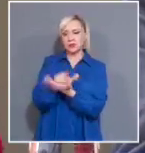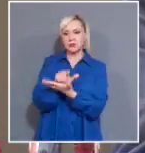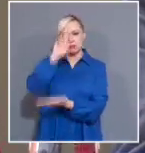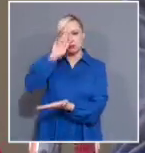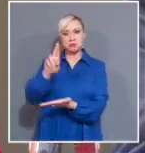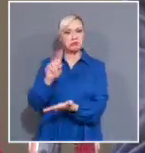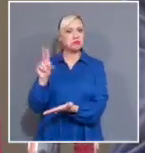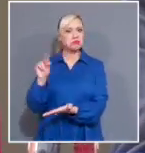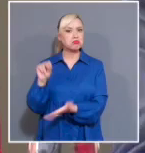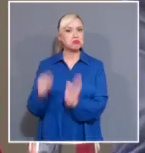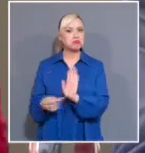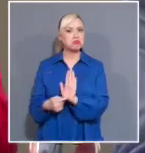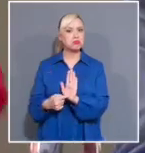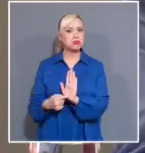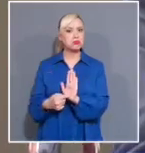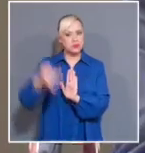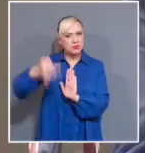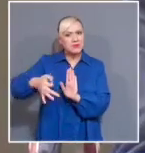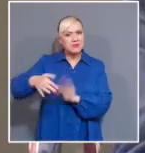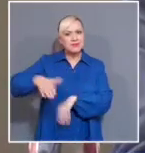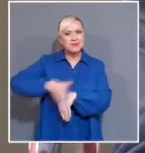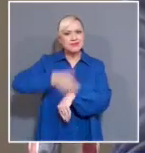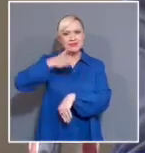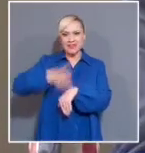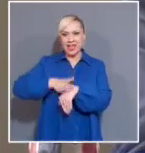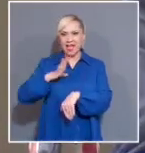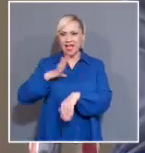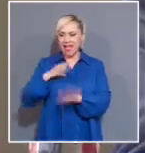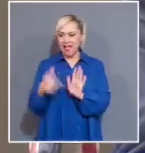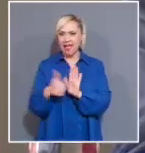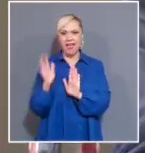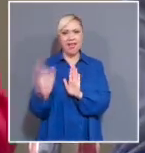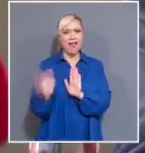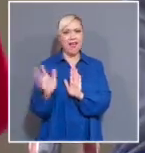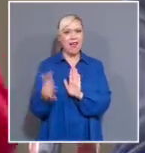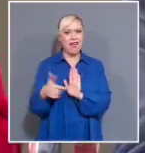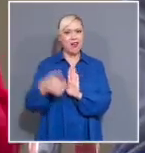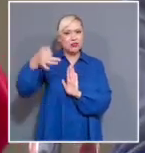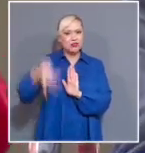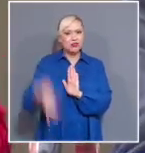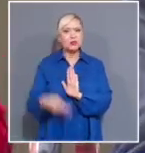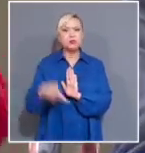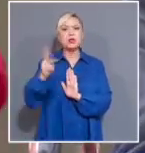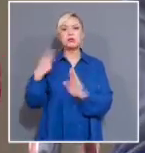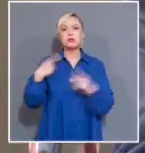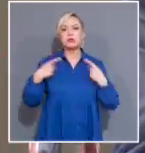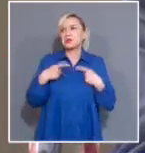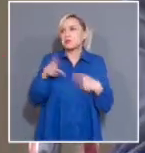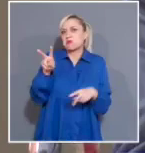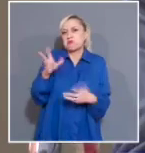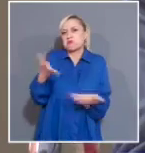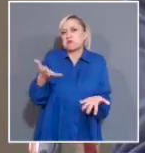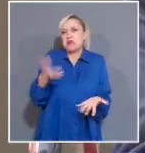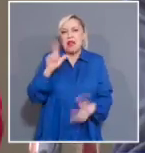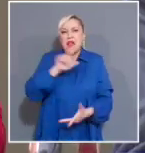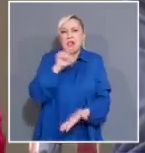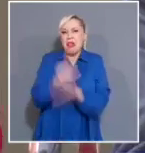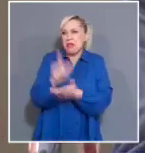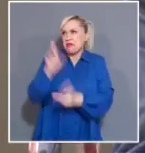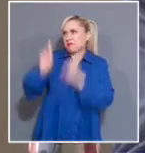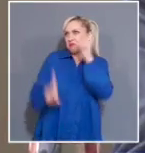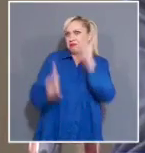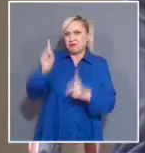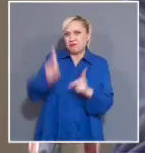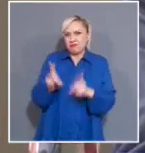legitima la legitimidad la sociedad se siente no representada la sociedad tiene que conocer lo que